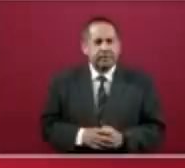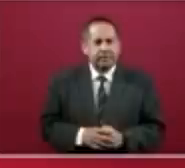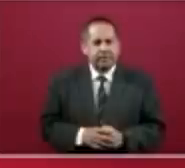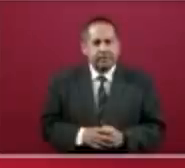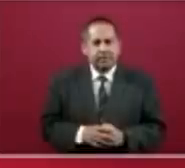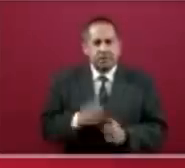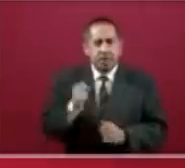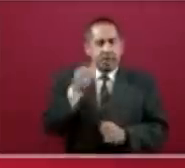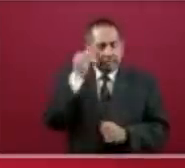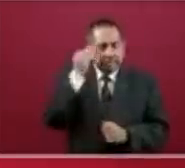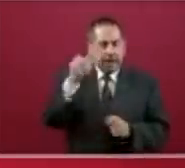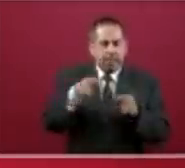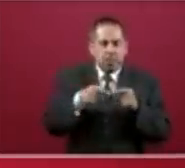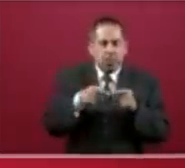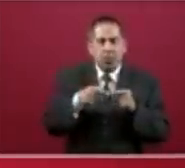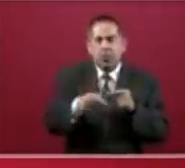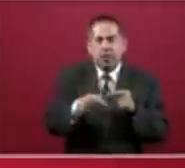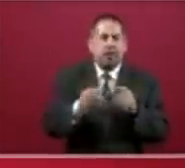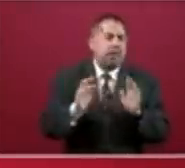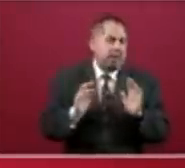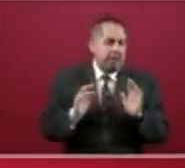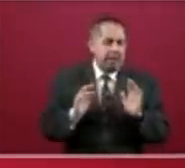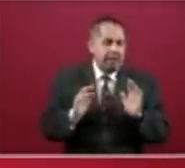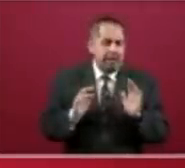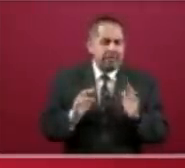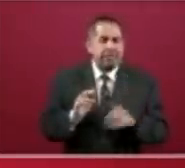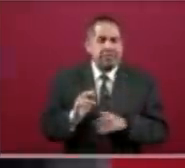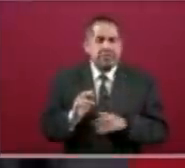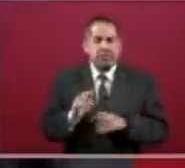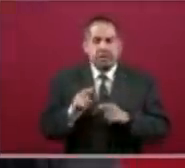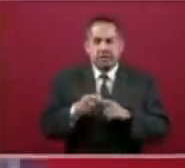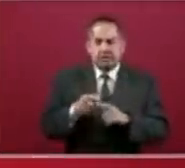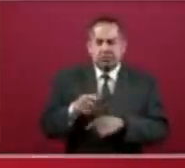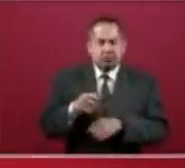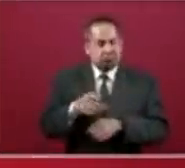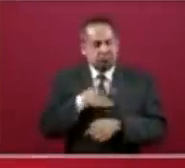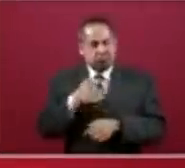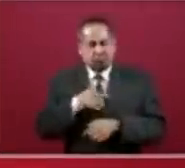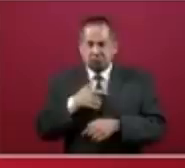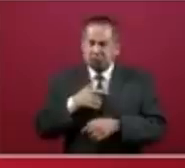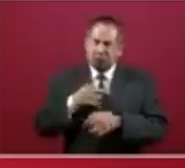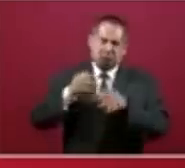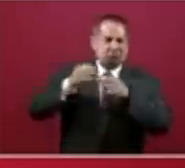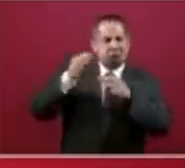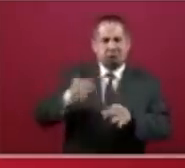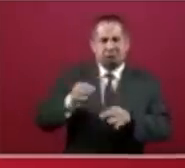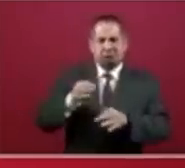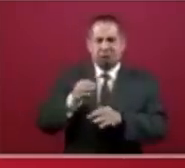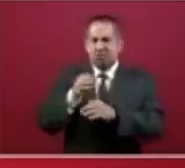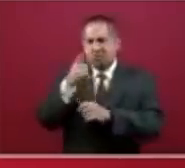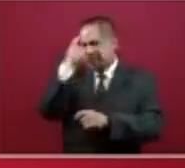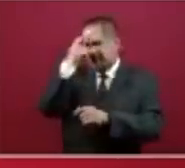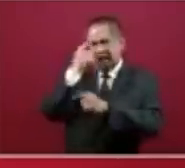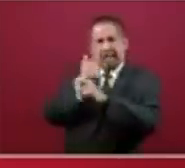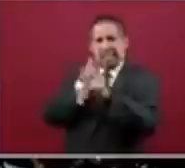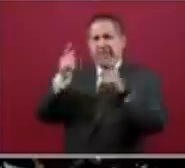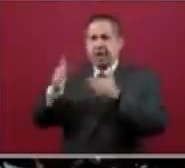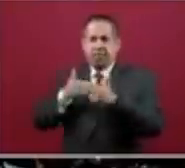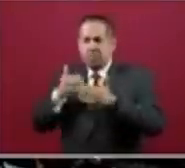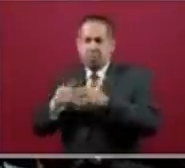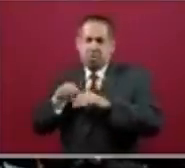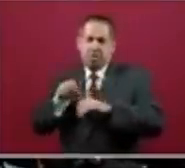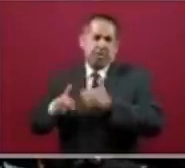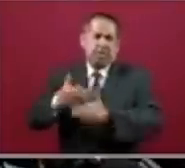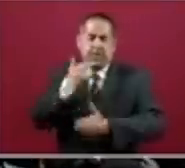por algún tiempo vamos a tener izada la bandera liberal. Muy buenos días,